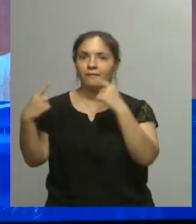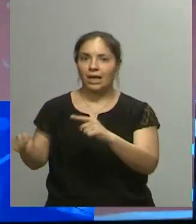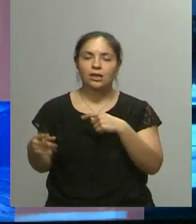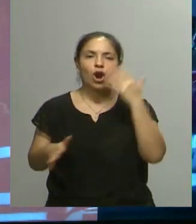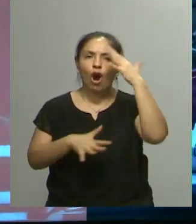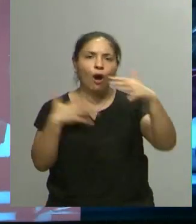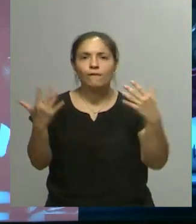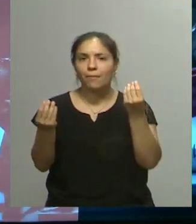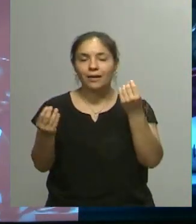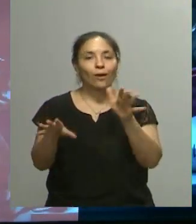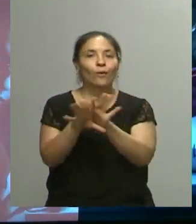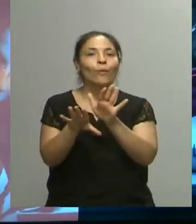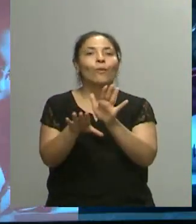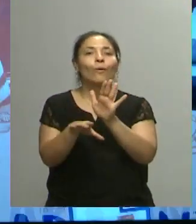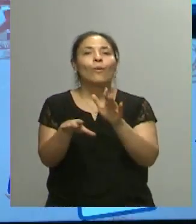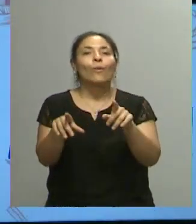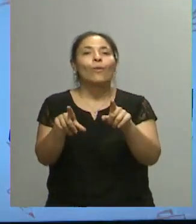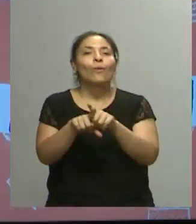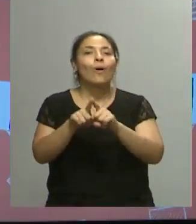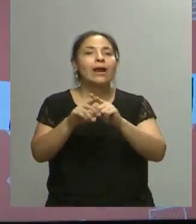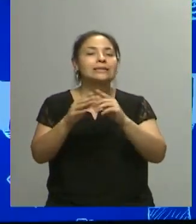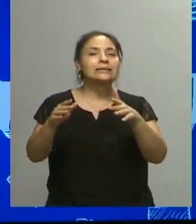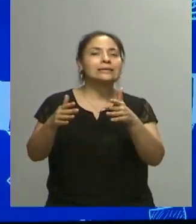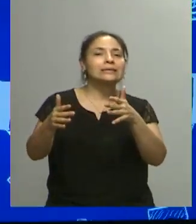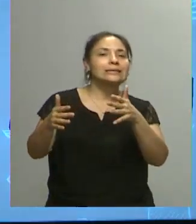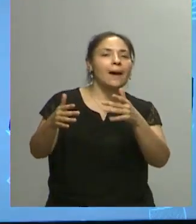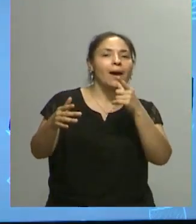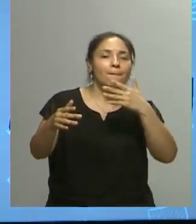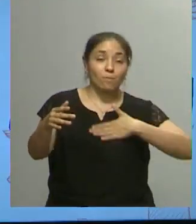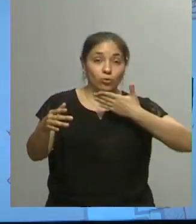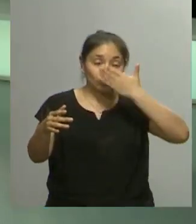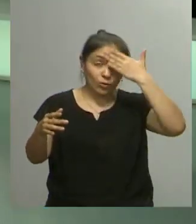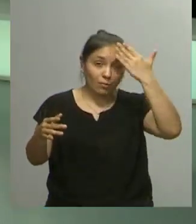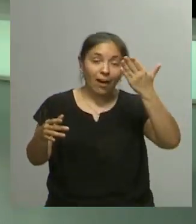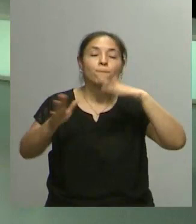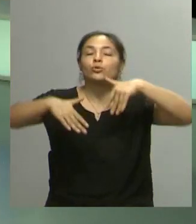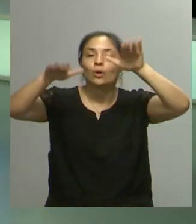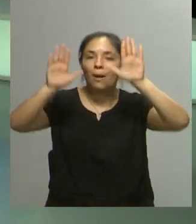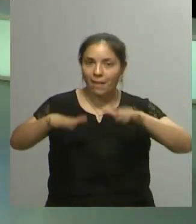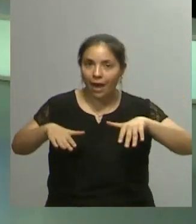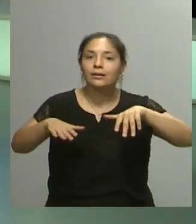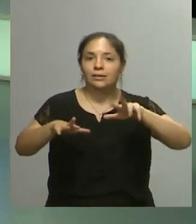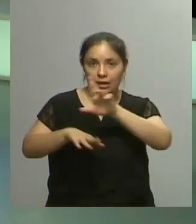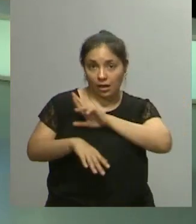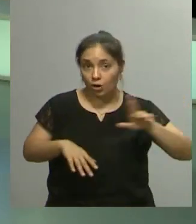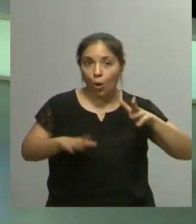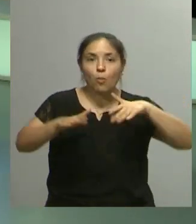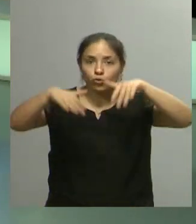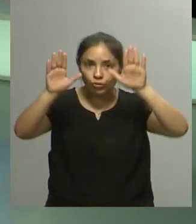porque están enfrente o porque hay mucha población musulmana. También. ¿No? La mayoría de las personas cataríes son